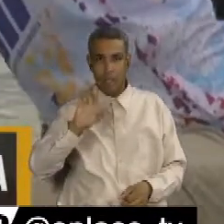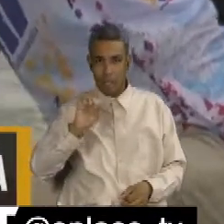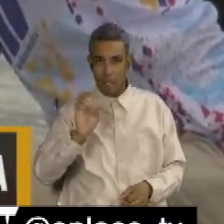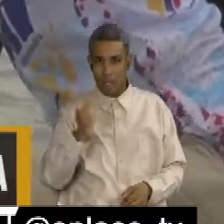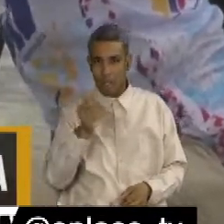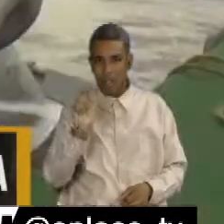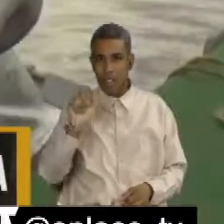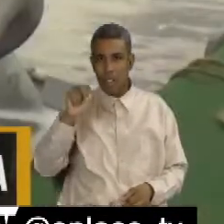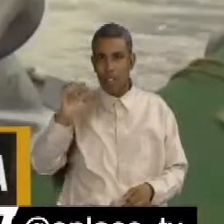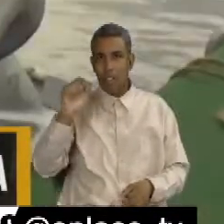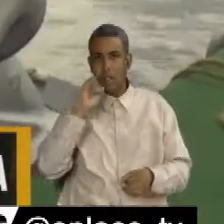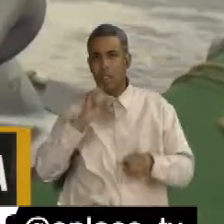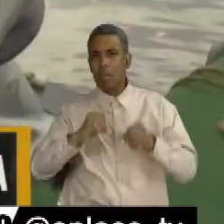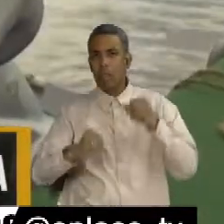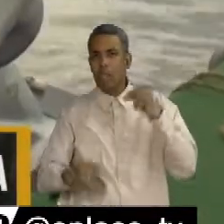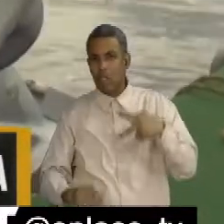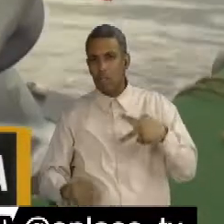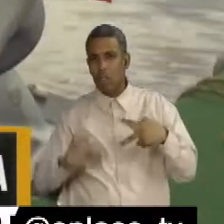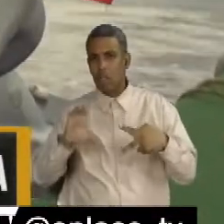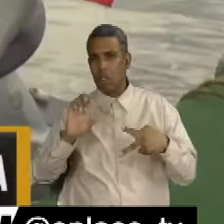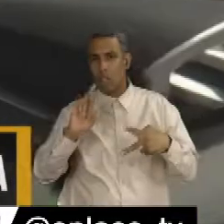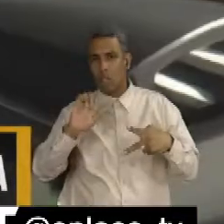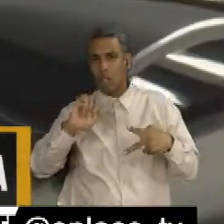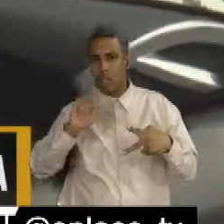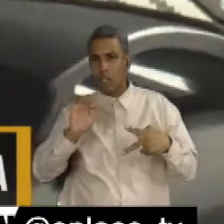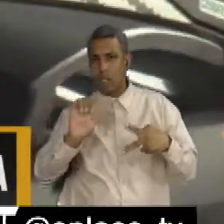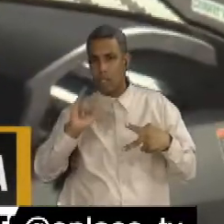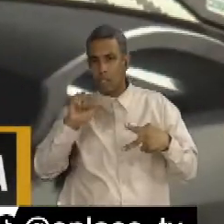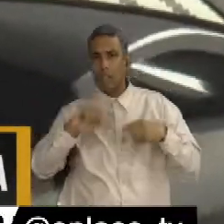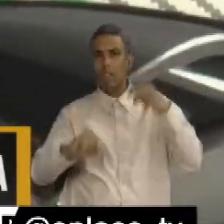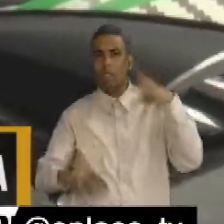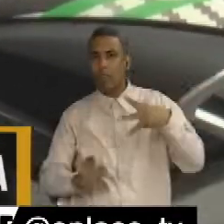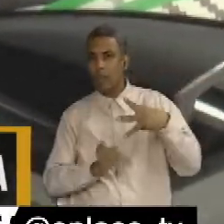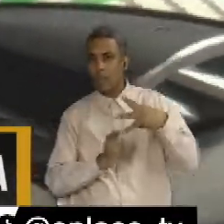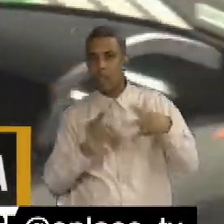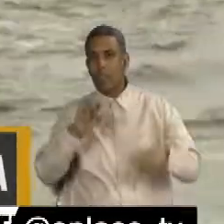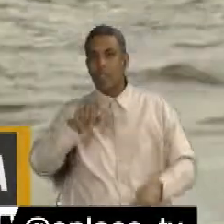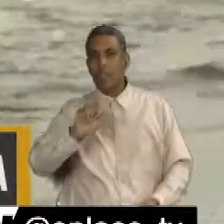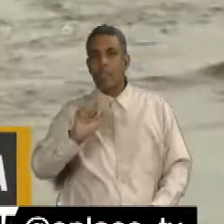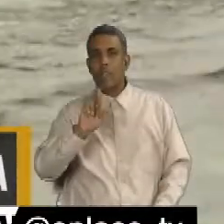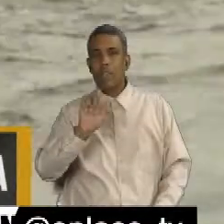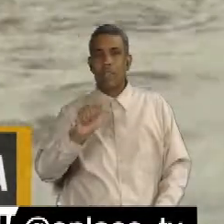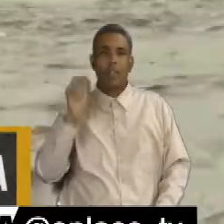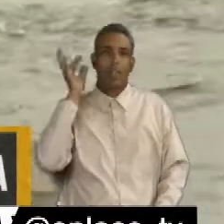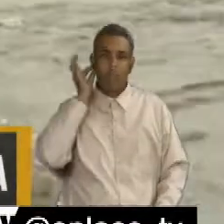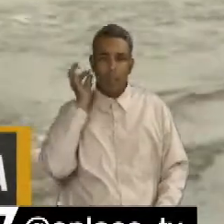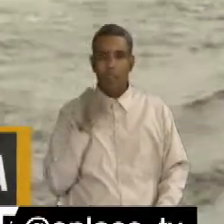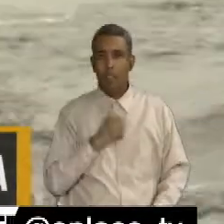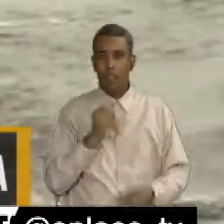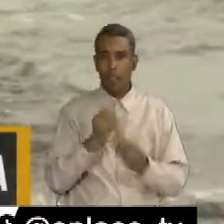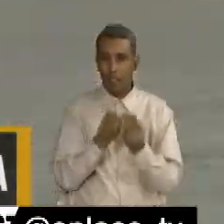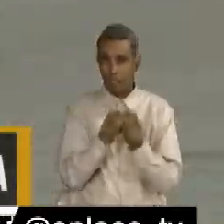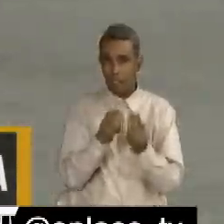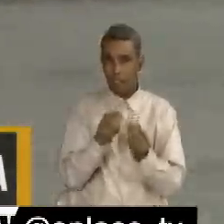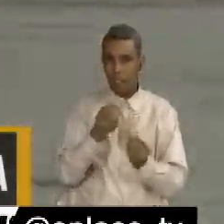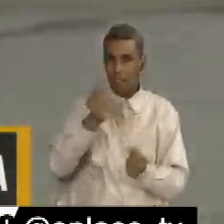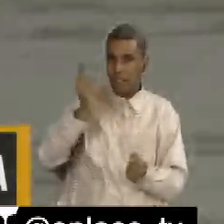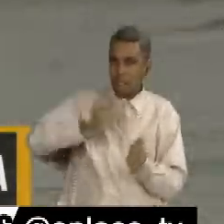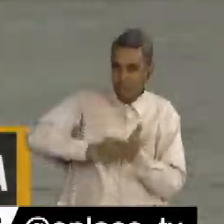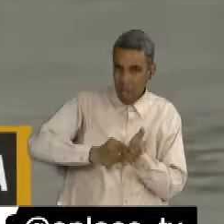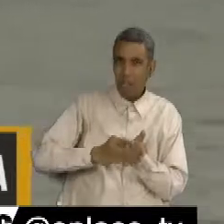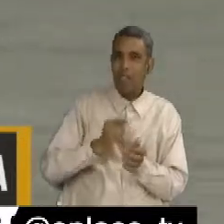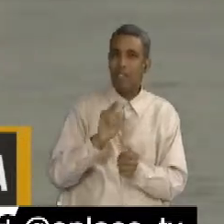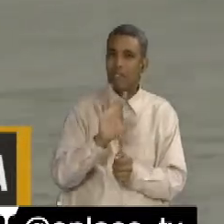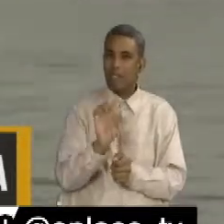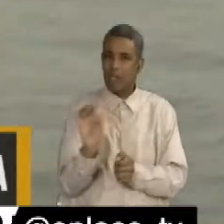de subcampeón para Cristian Alexander Lozano y el tercer lugar para Sara Montoya Galeano. En la categoría 1500 centímetros cúbicos,